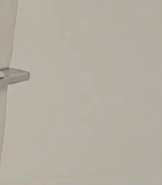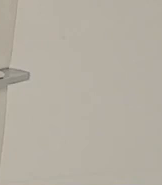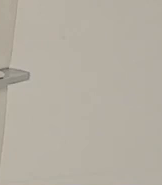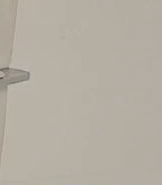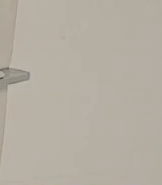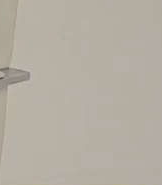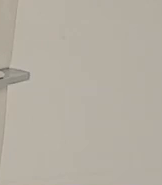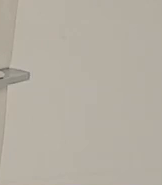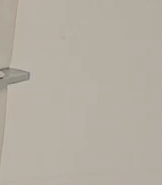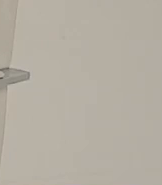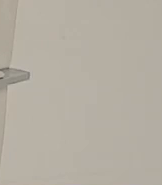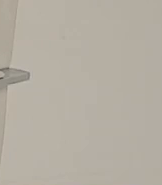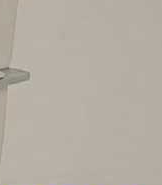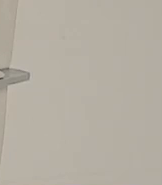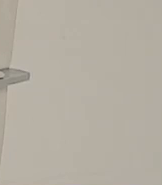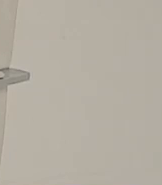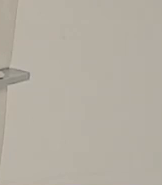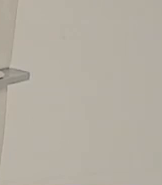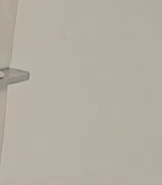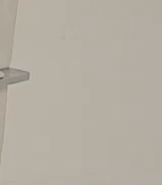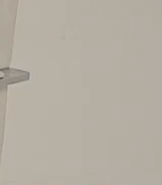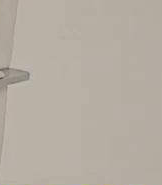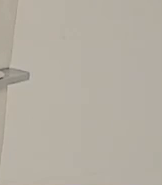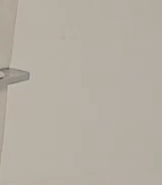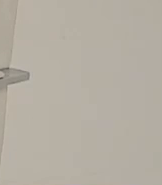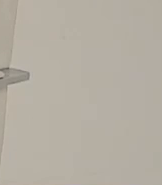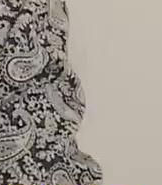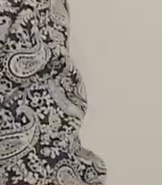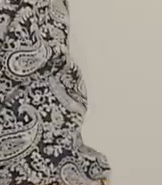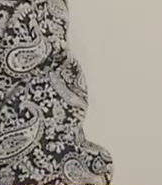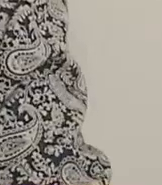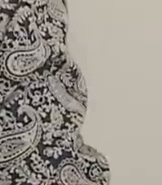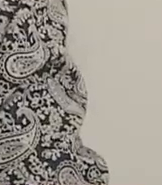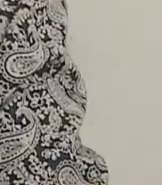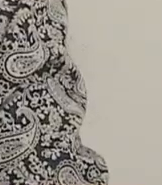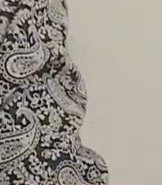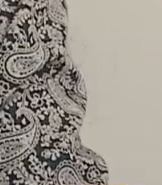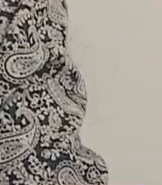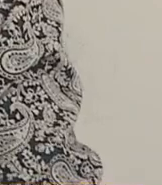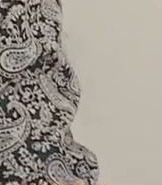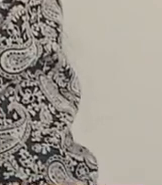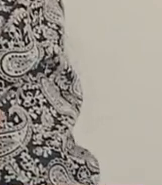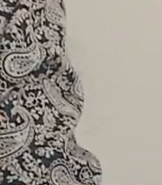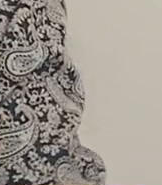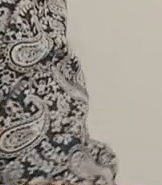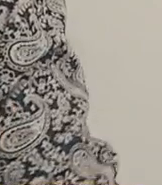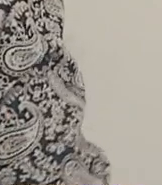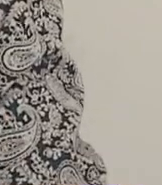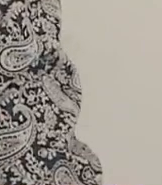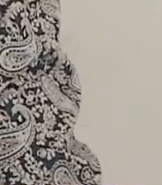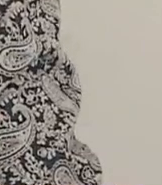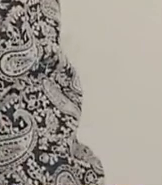que ocupan los ministerios, los que ocupan el ámbito financiero, los que ocupan la banca.